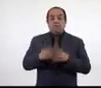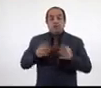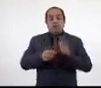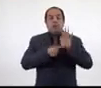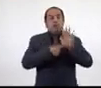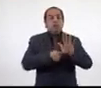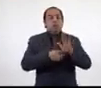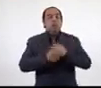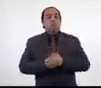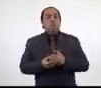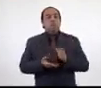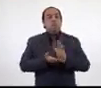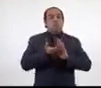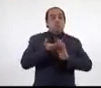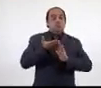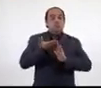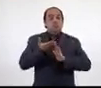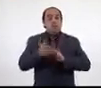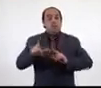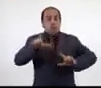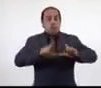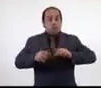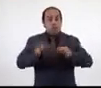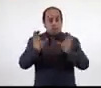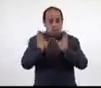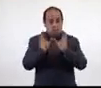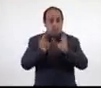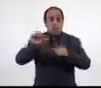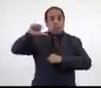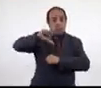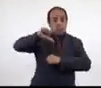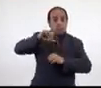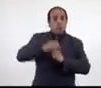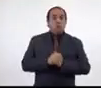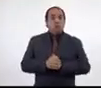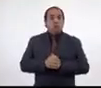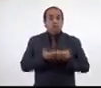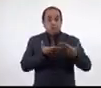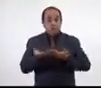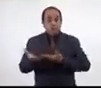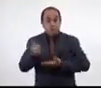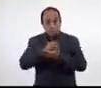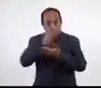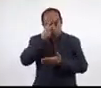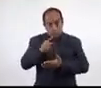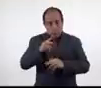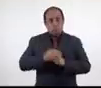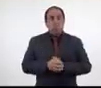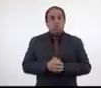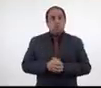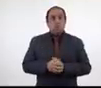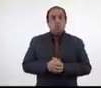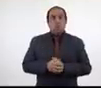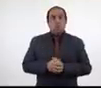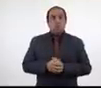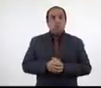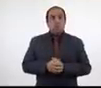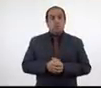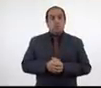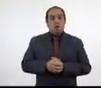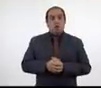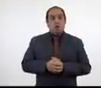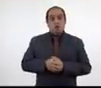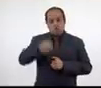concreto por el laboratorio certificado. El día de hoy arribarán a la Ciudad de México los expertos de Alemania